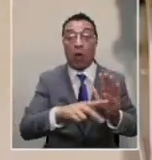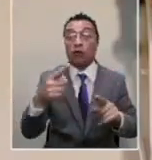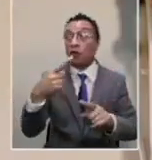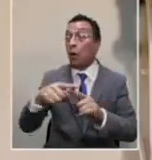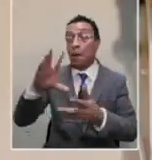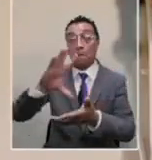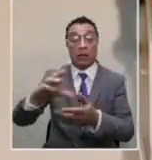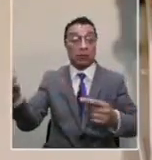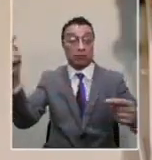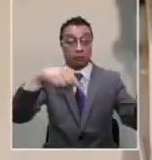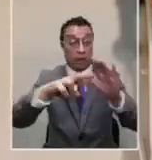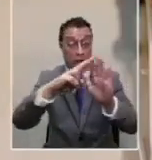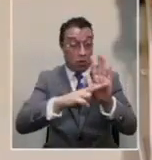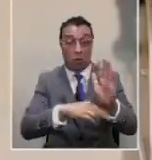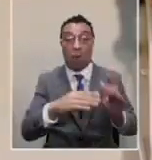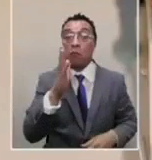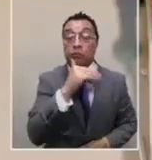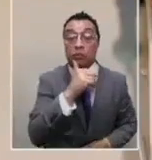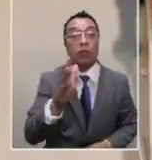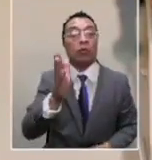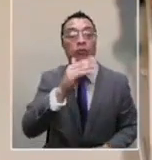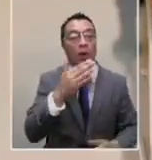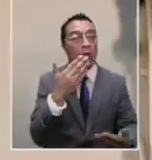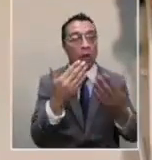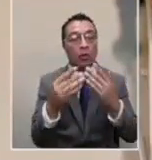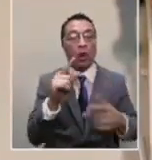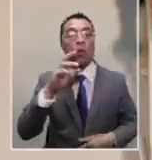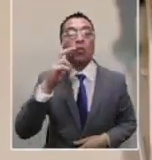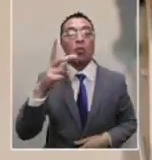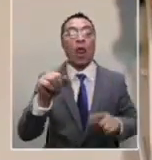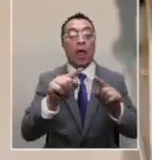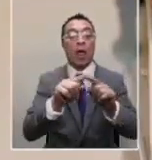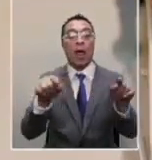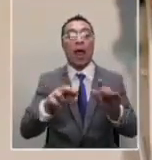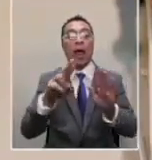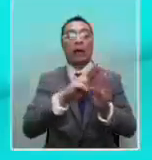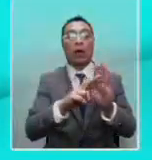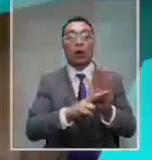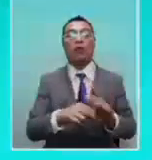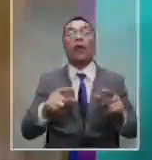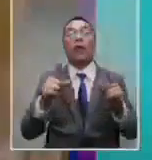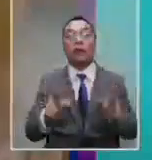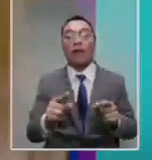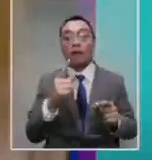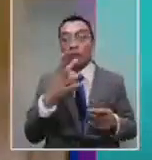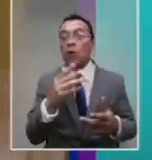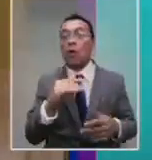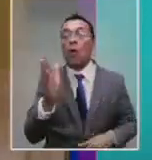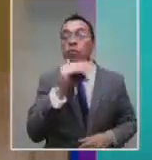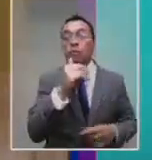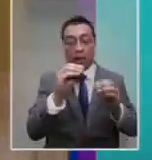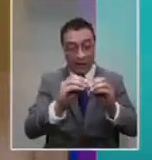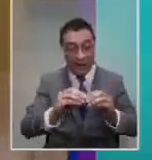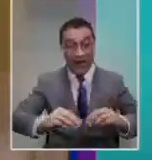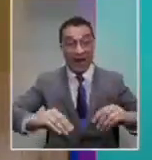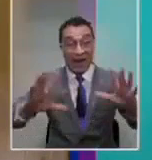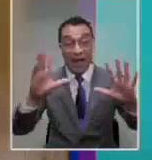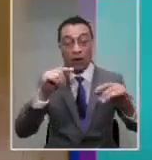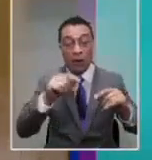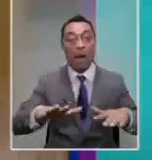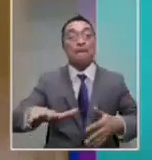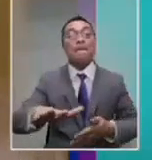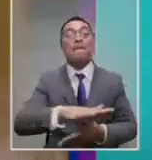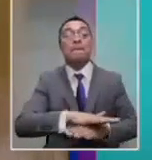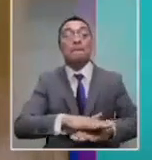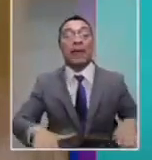regulatorio de los flujos migratorios, no se ha discutido cuál es el marco regulatorio que queremos tener, nos han puesto como las cartas claras sobre